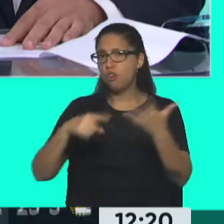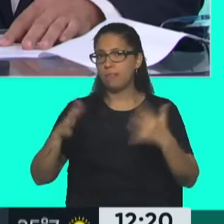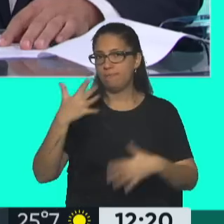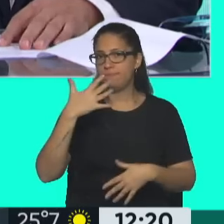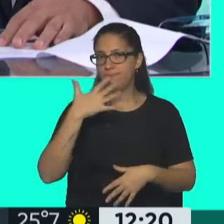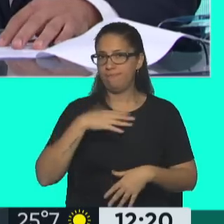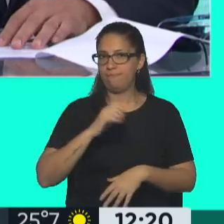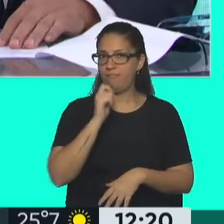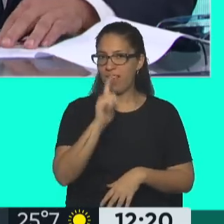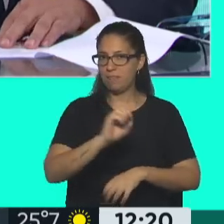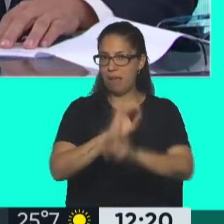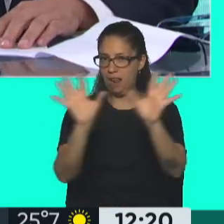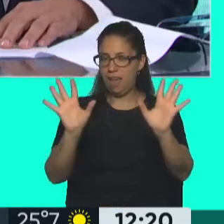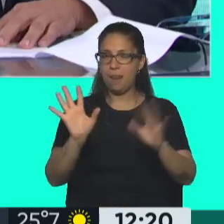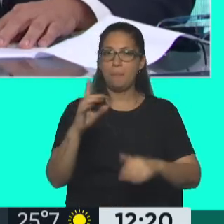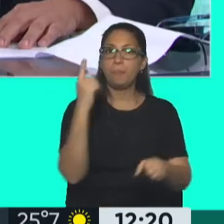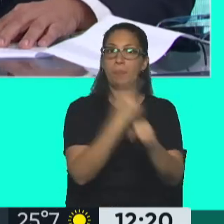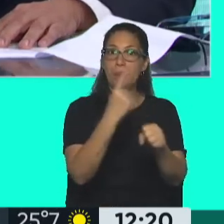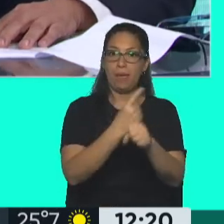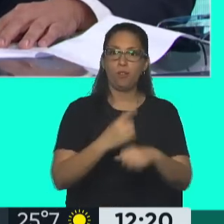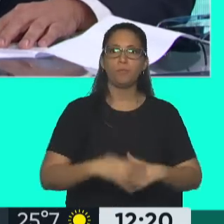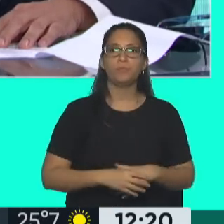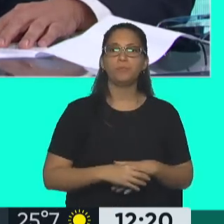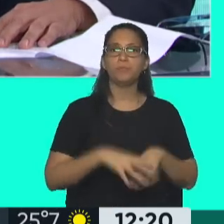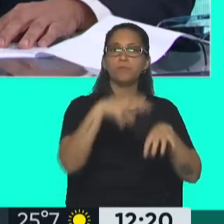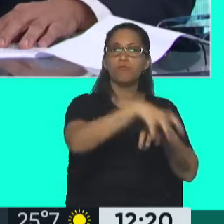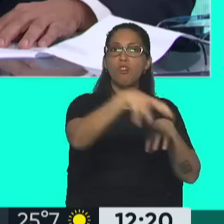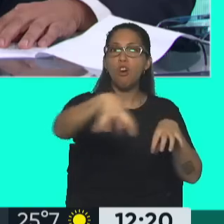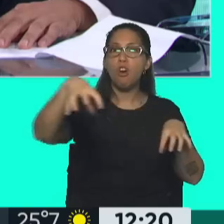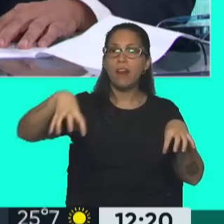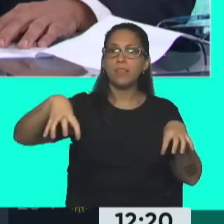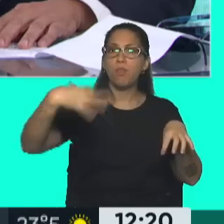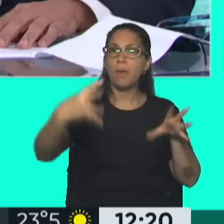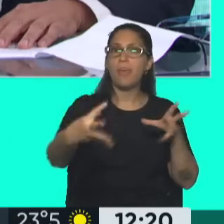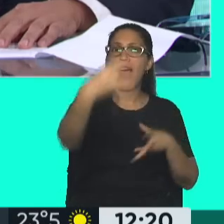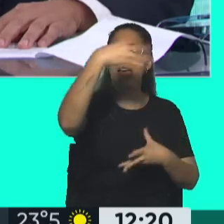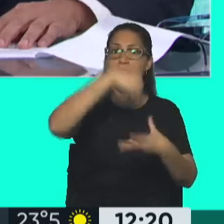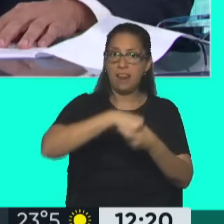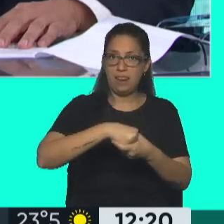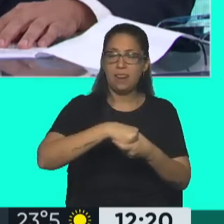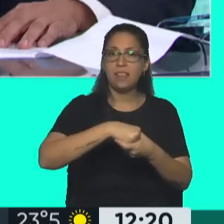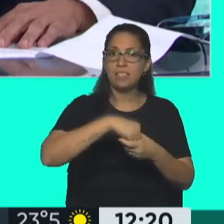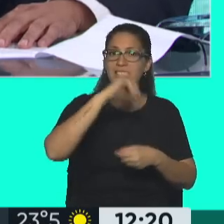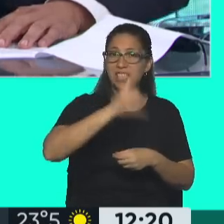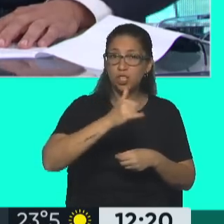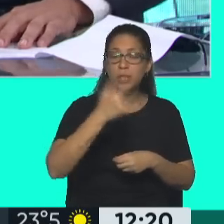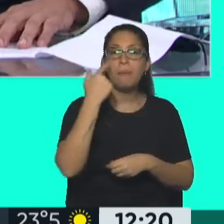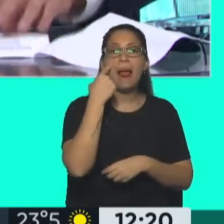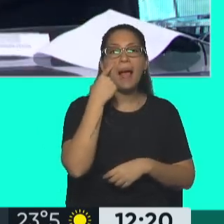tanto, que son un poco más claras. En principio, los organismos que debieran haber participado previamente para